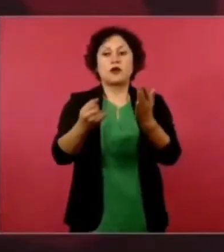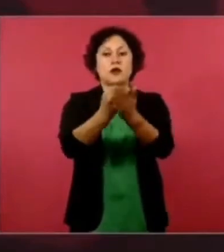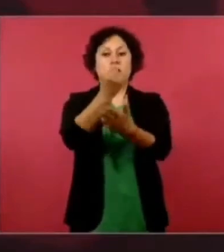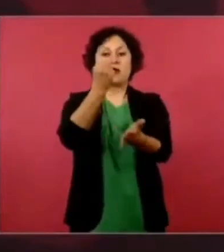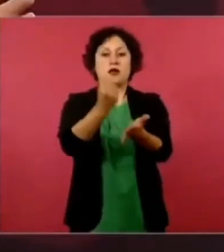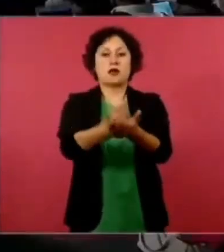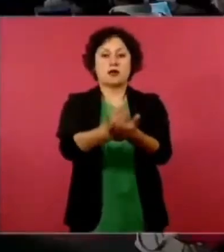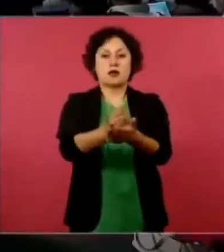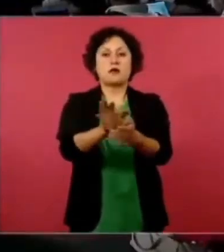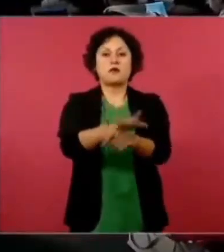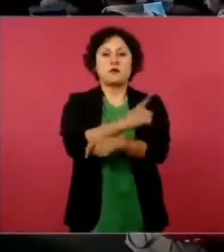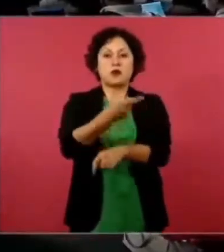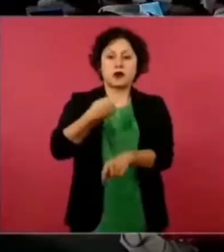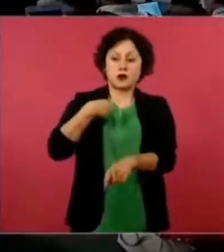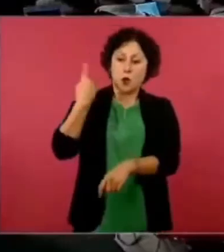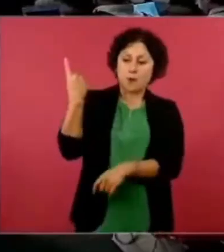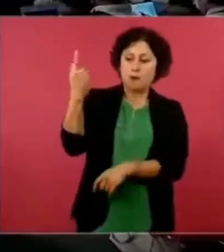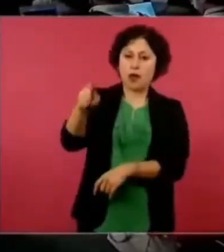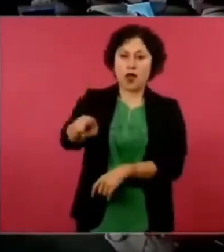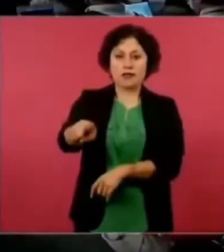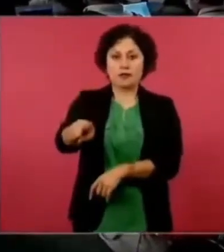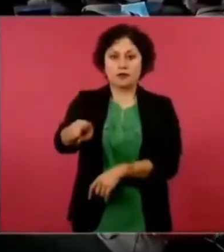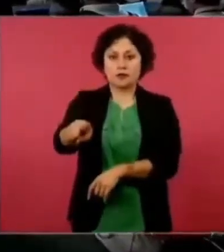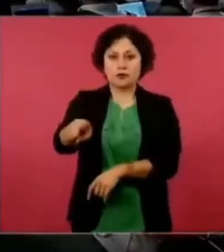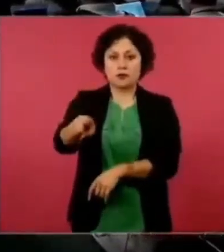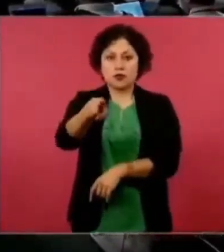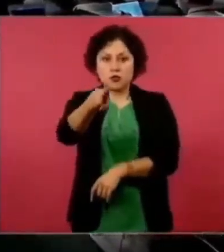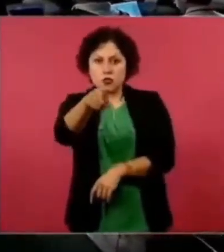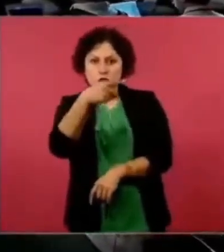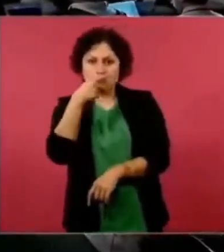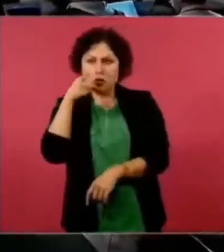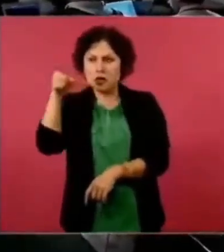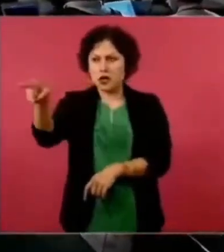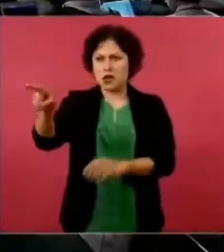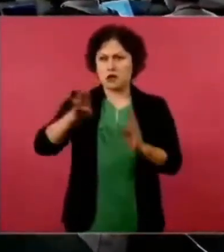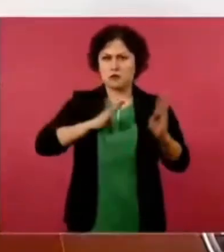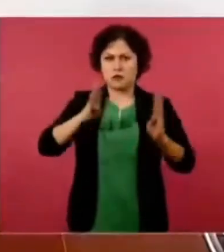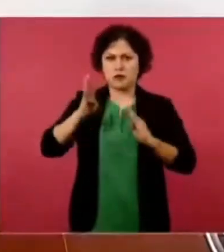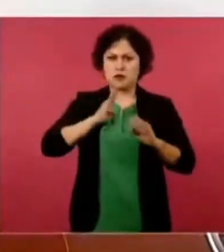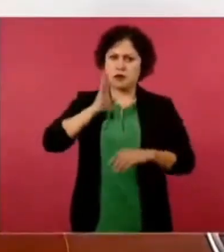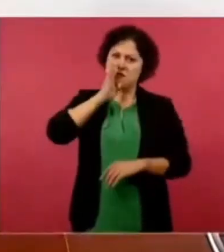se quiera culpar al ejército, a las Fuerzas Armadas,